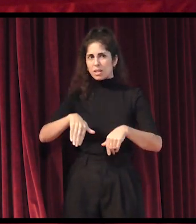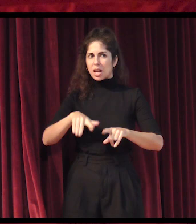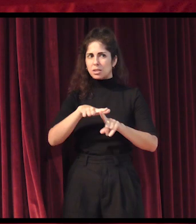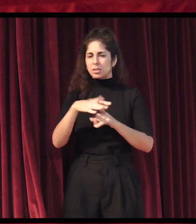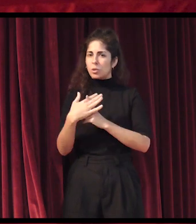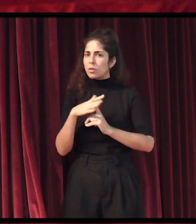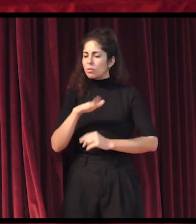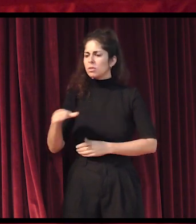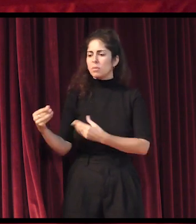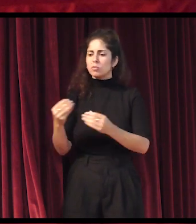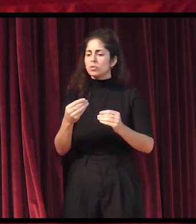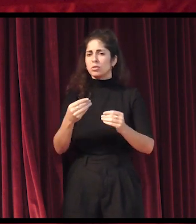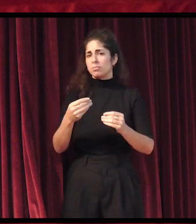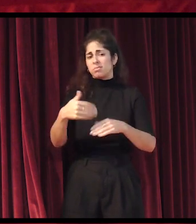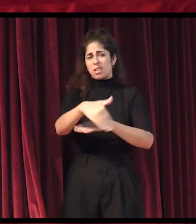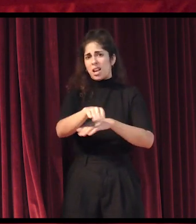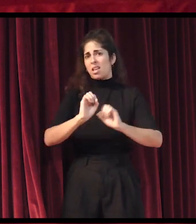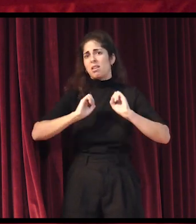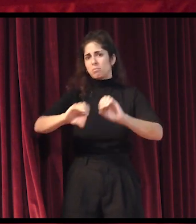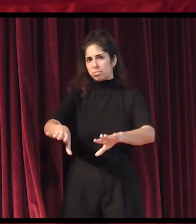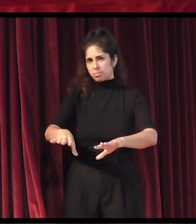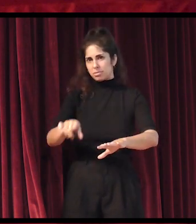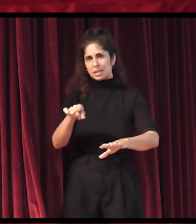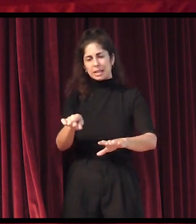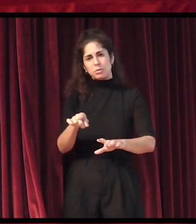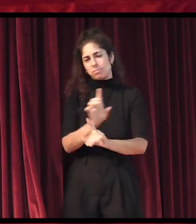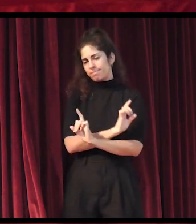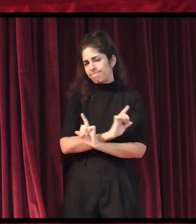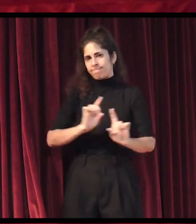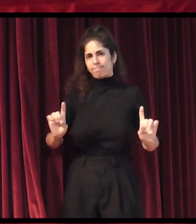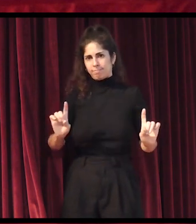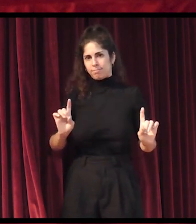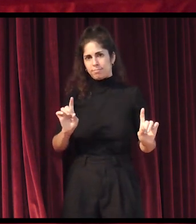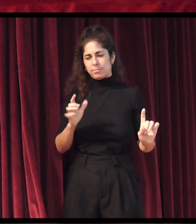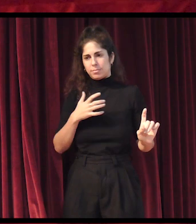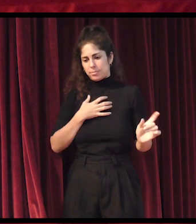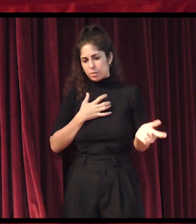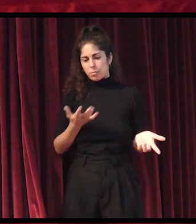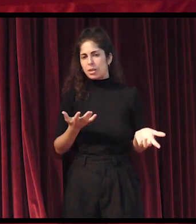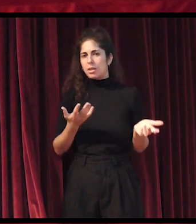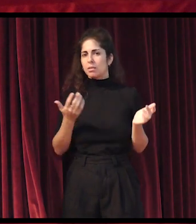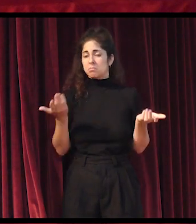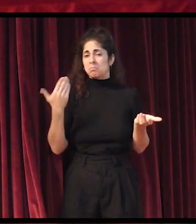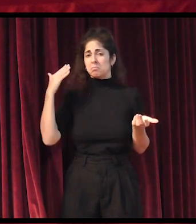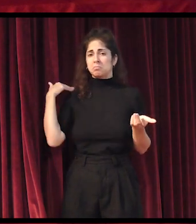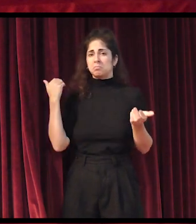que no se puede permitir bajo ningún concepto. Creo que en primer lugar ese artículo